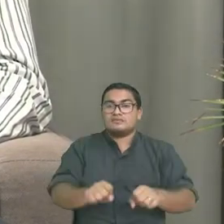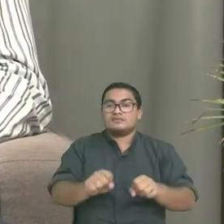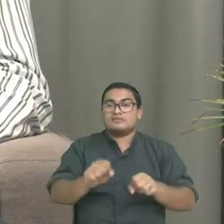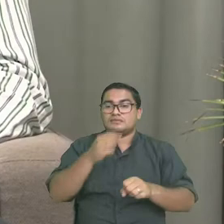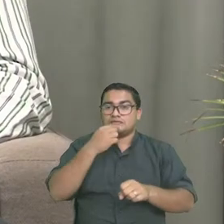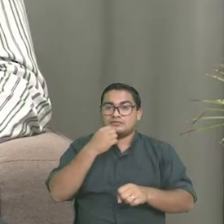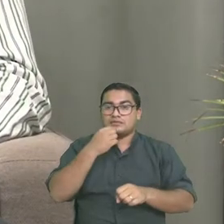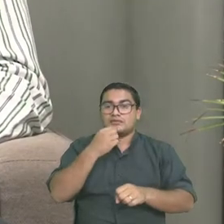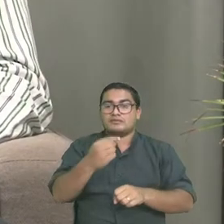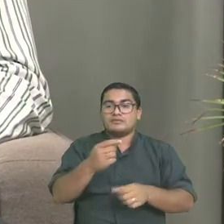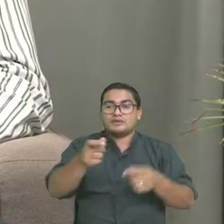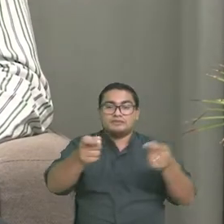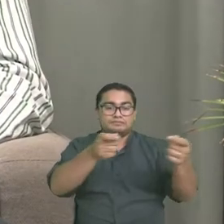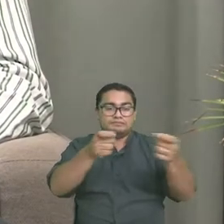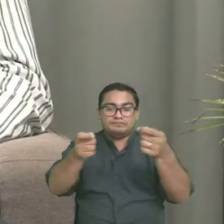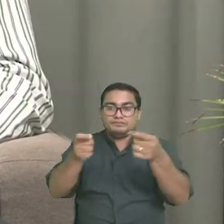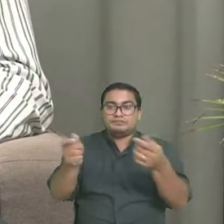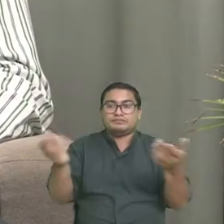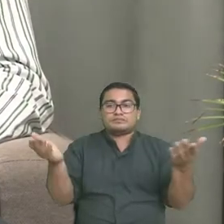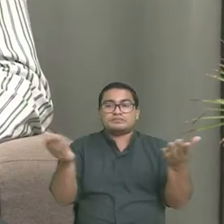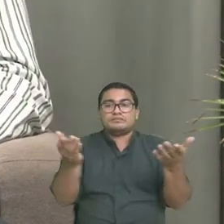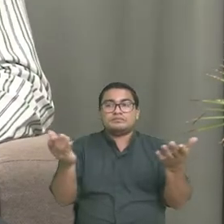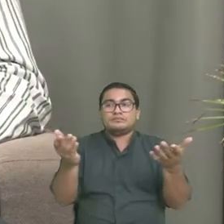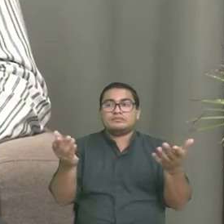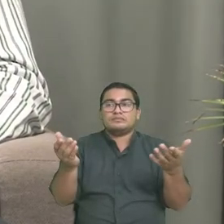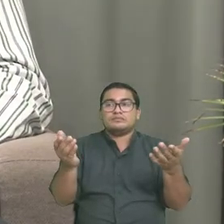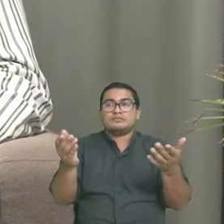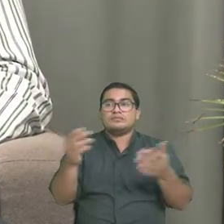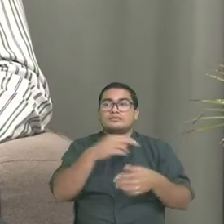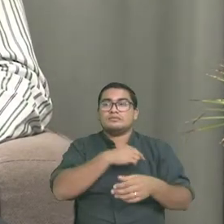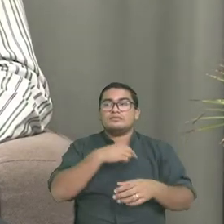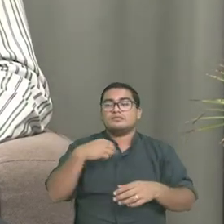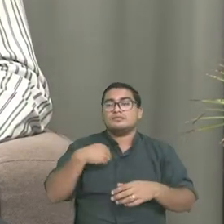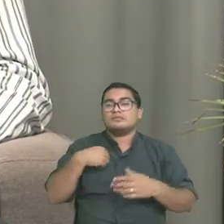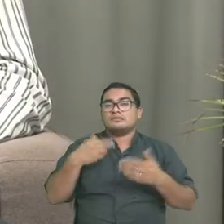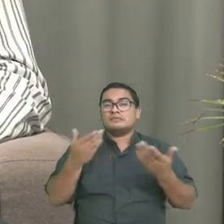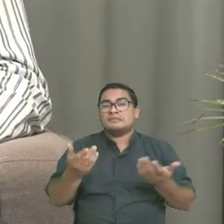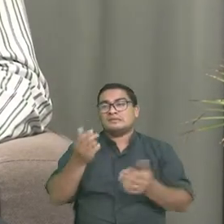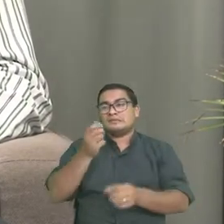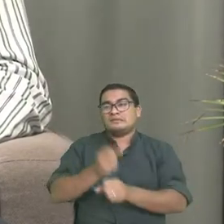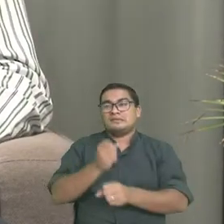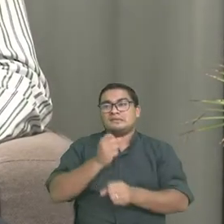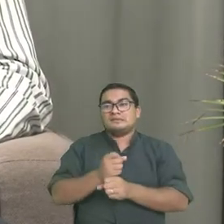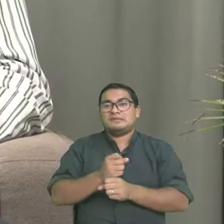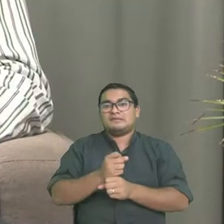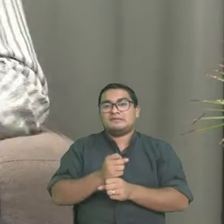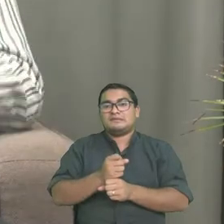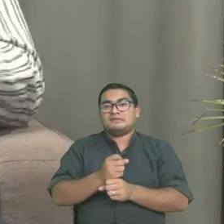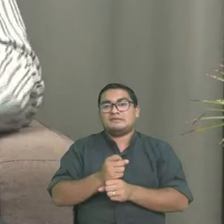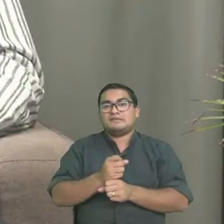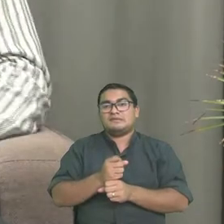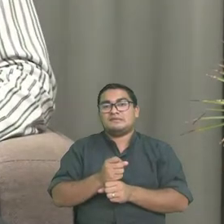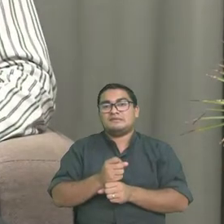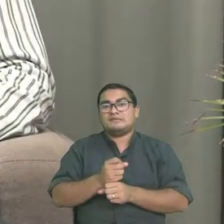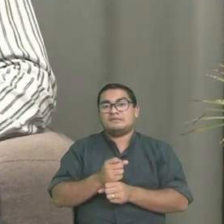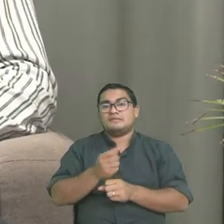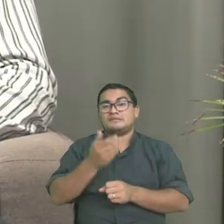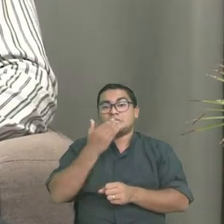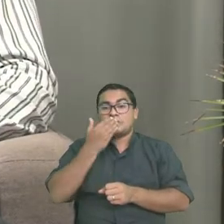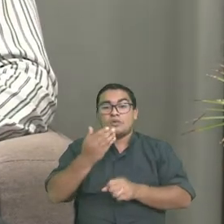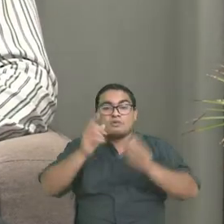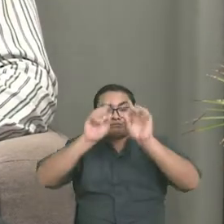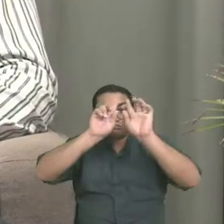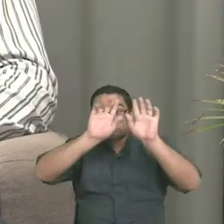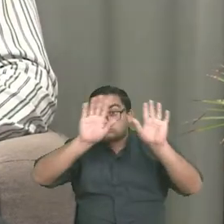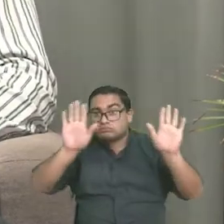en la capacidad de administración, en la capacidad de ejecución, en la capacidad de transparencia de los